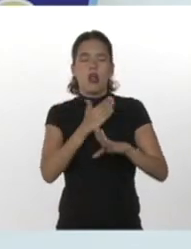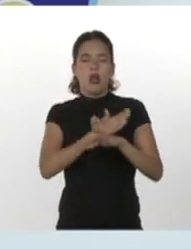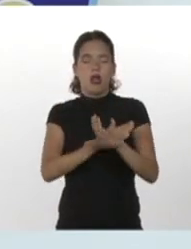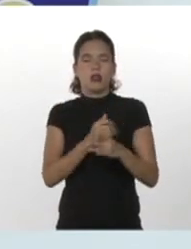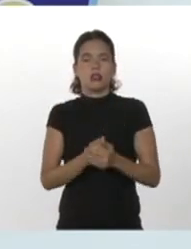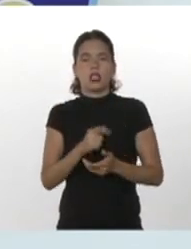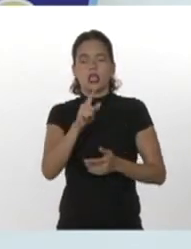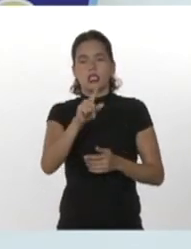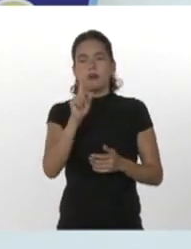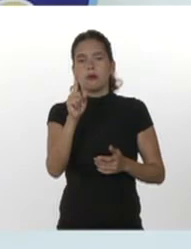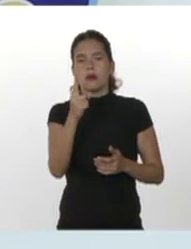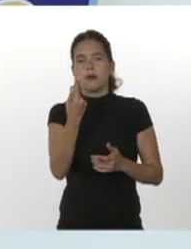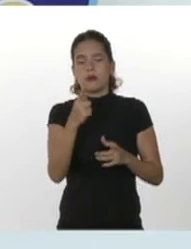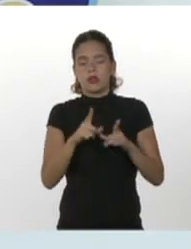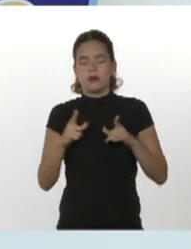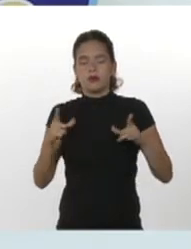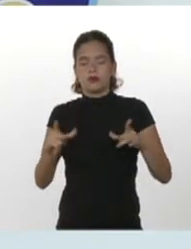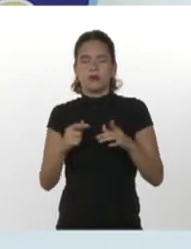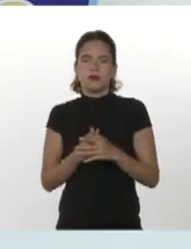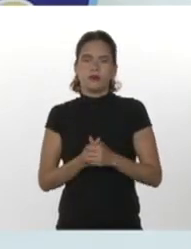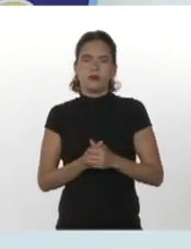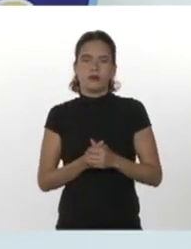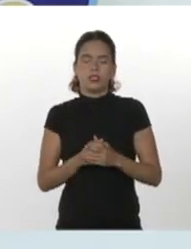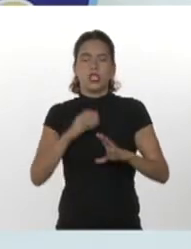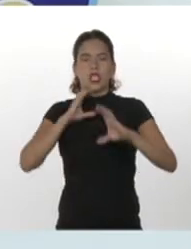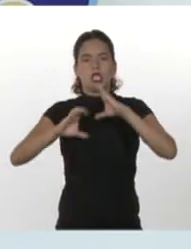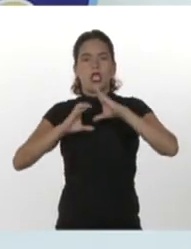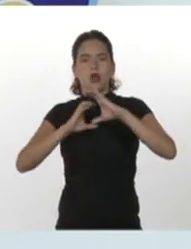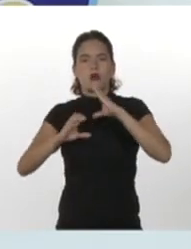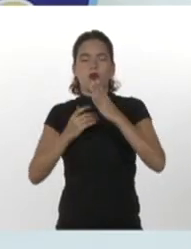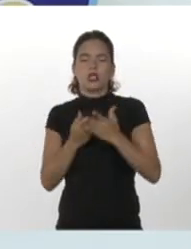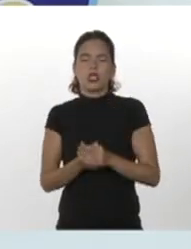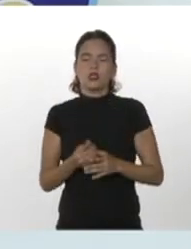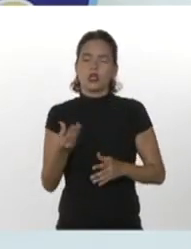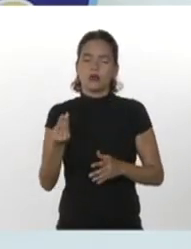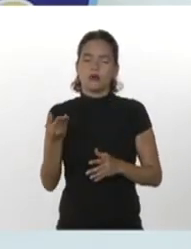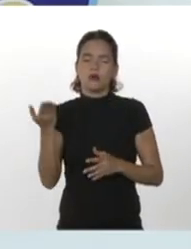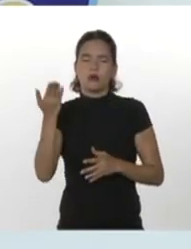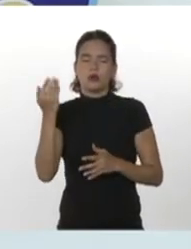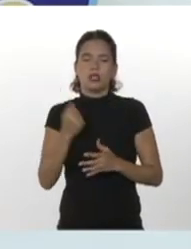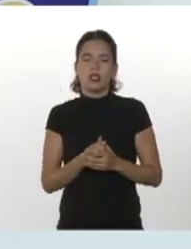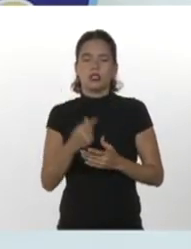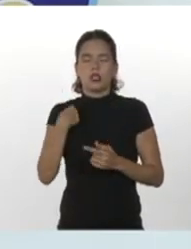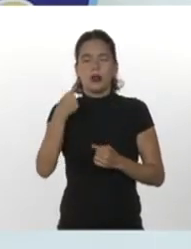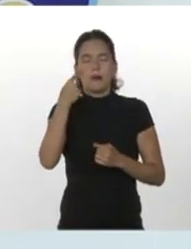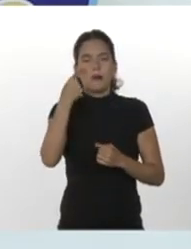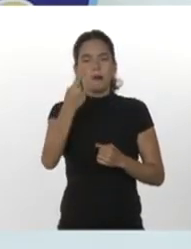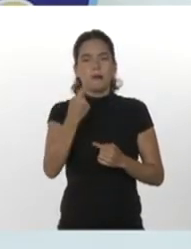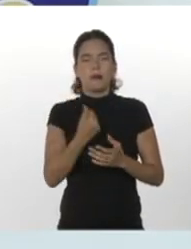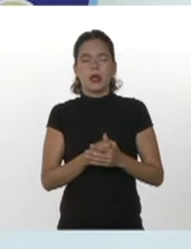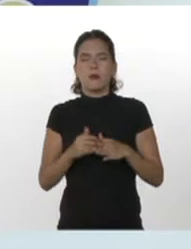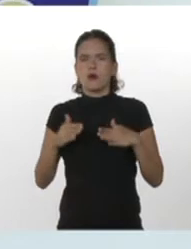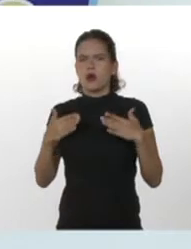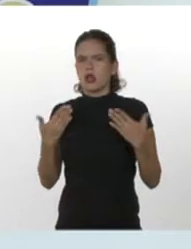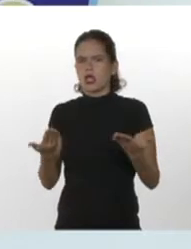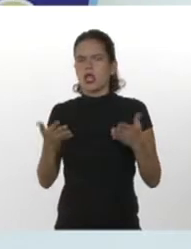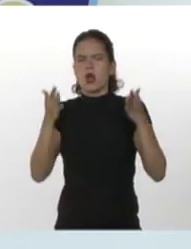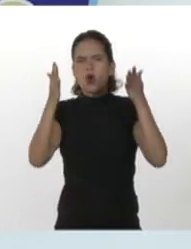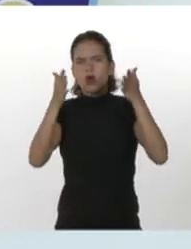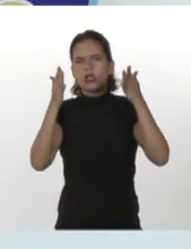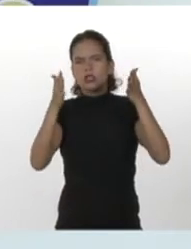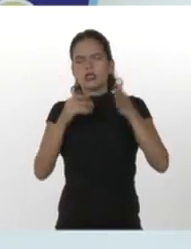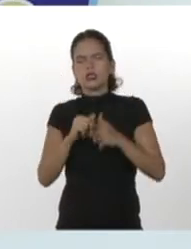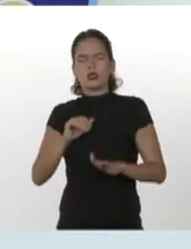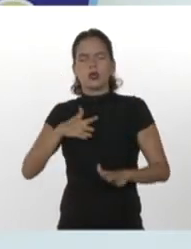ese primer lugar socializador y la comunicación es también importante. Veamos entonces qué